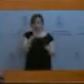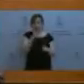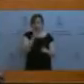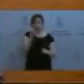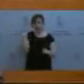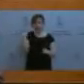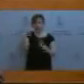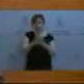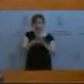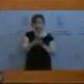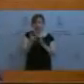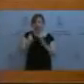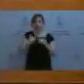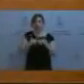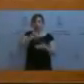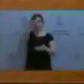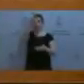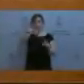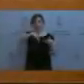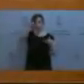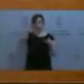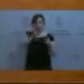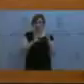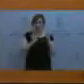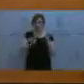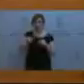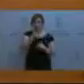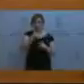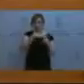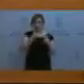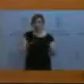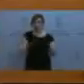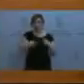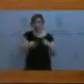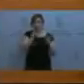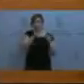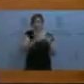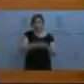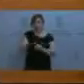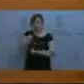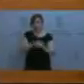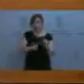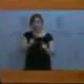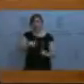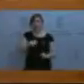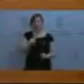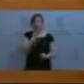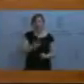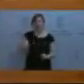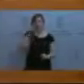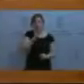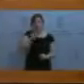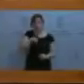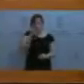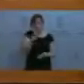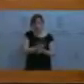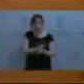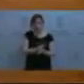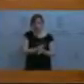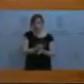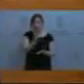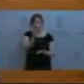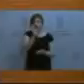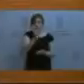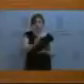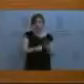efectivamente del mural, la pintura concreta del músico, que tenía en aquel momento unos problemas, y yo le decía, y le repito hoy, que es que hace más de 30